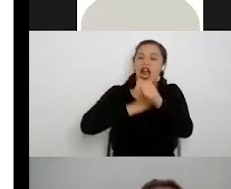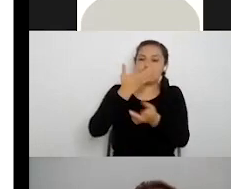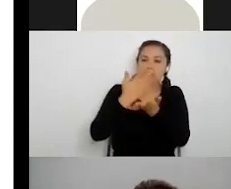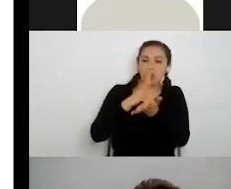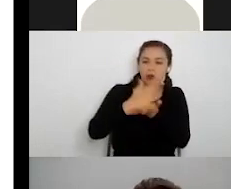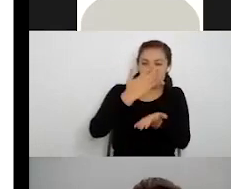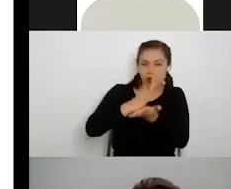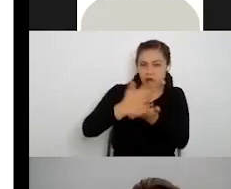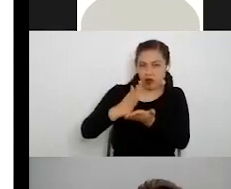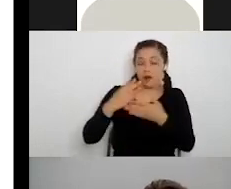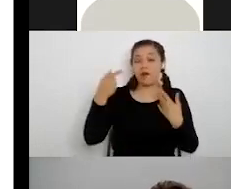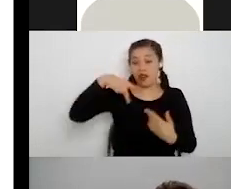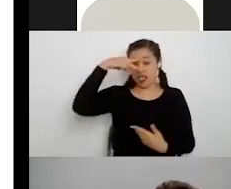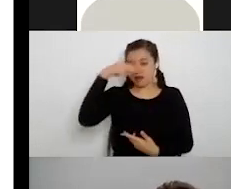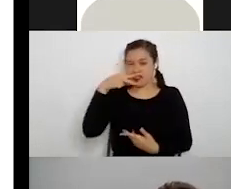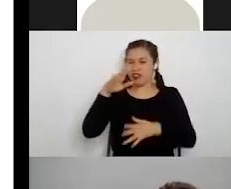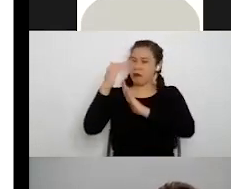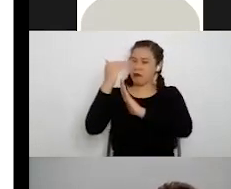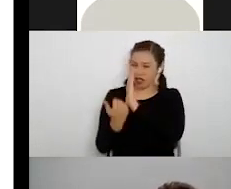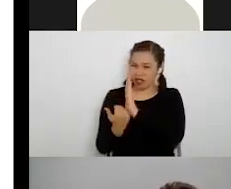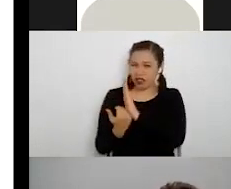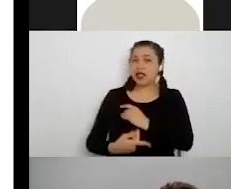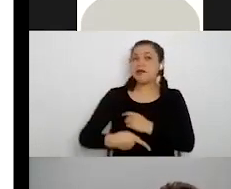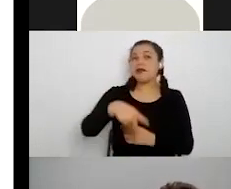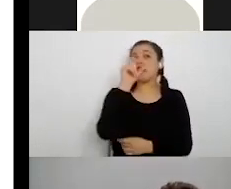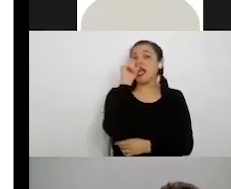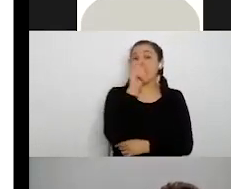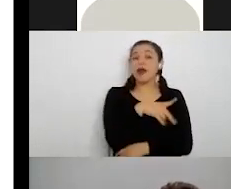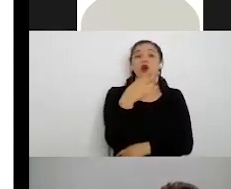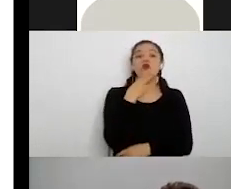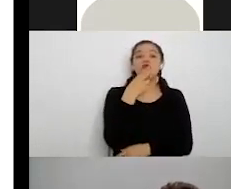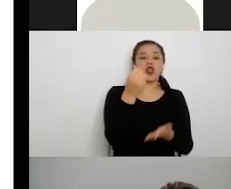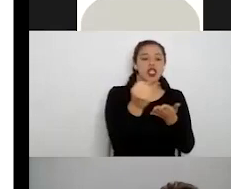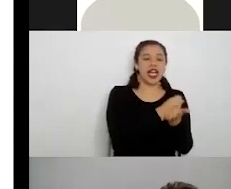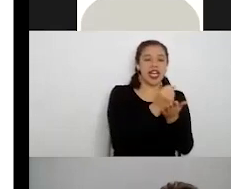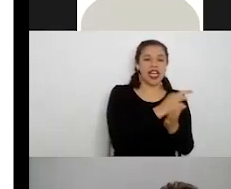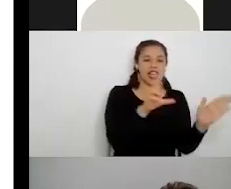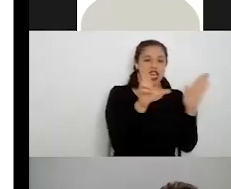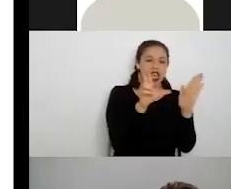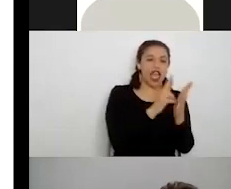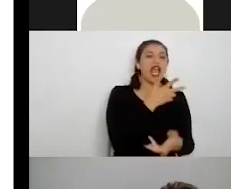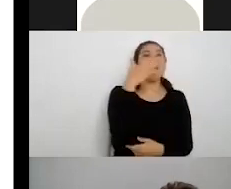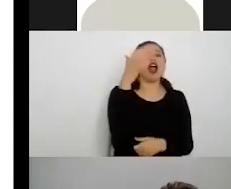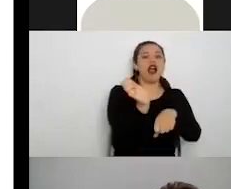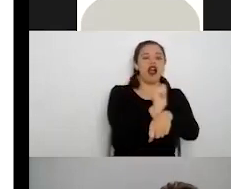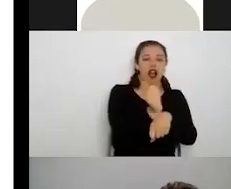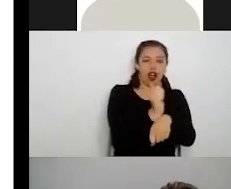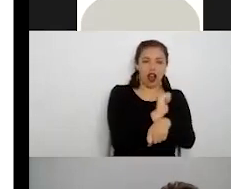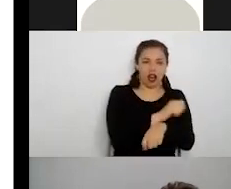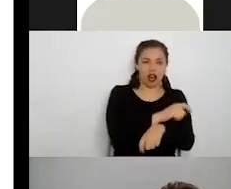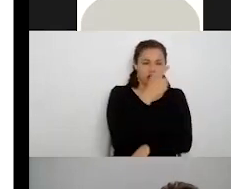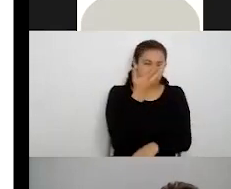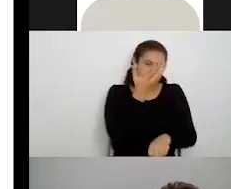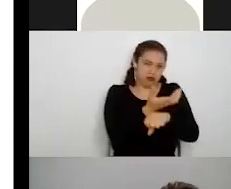no lo es tanto. Y también el uso del crédito de tarjetas de automóviles y demás en países como Estados